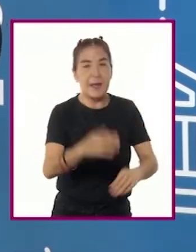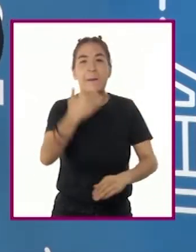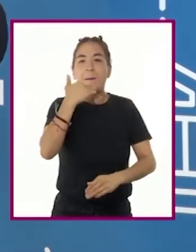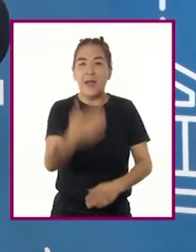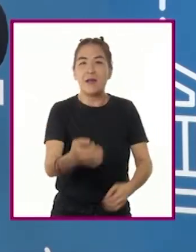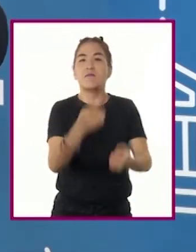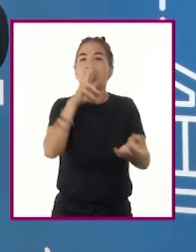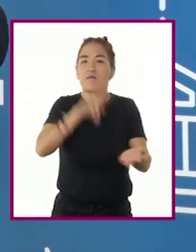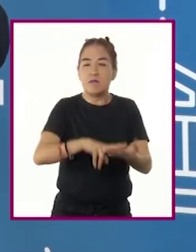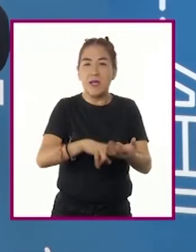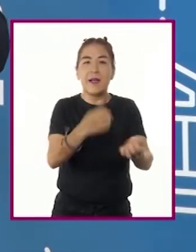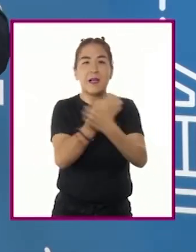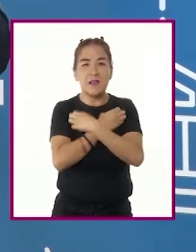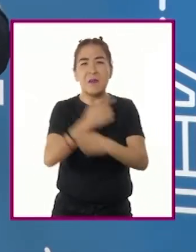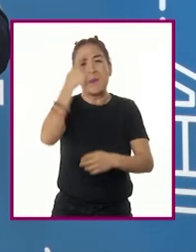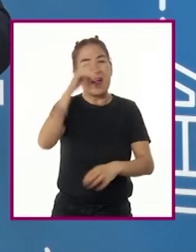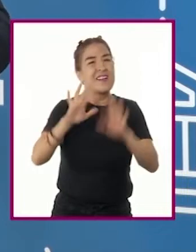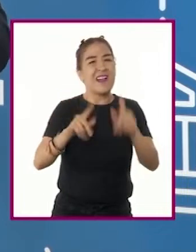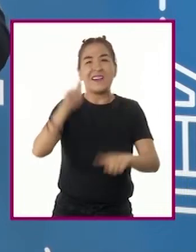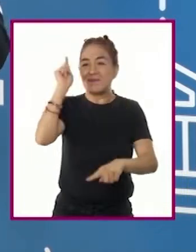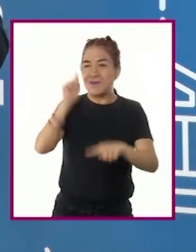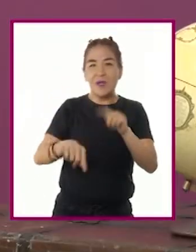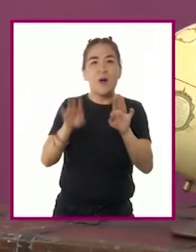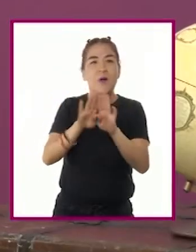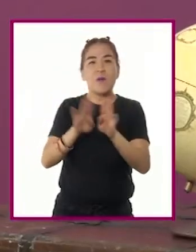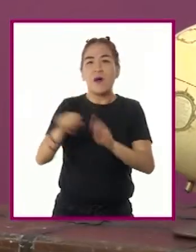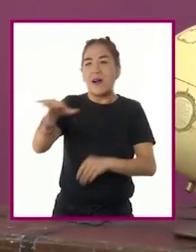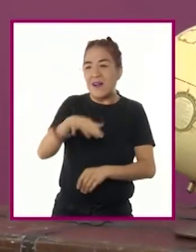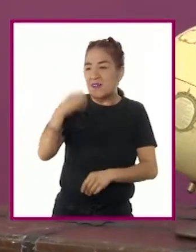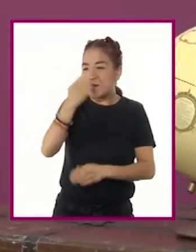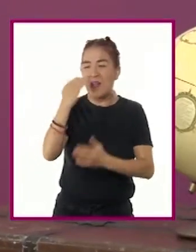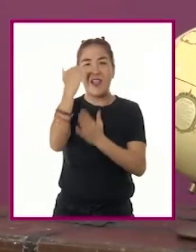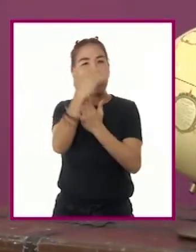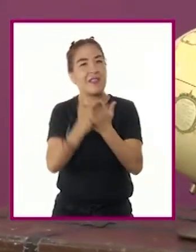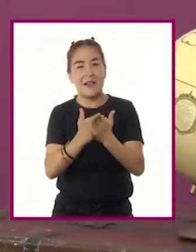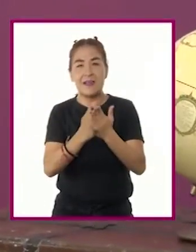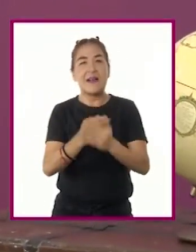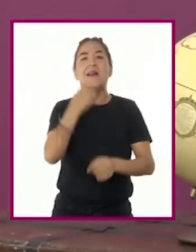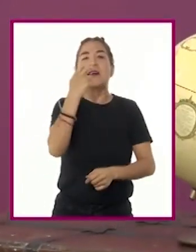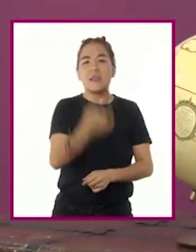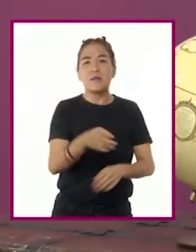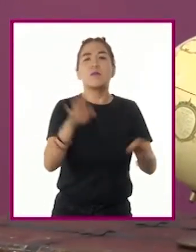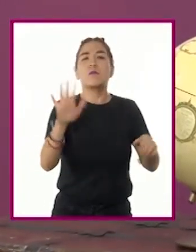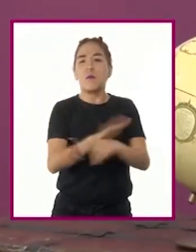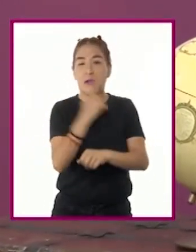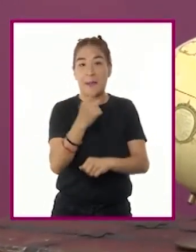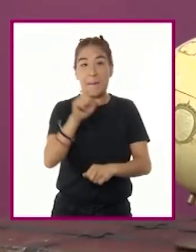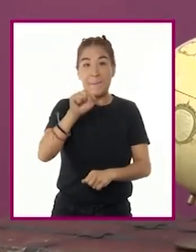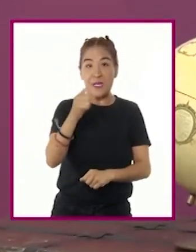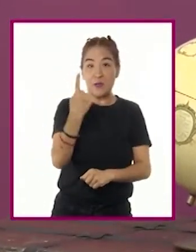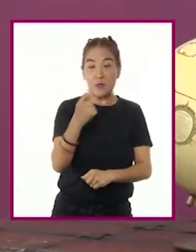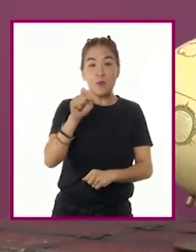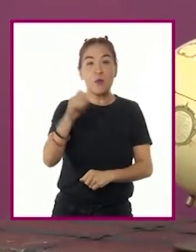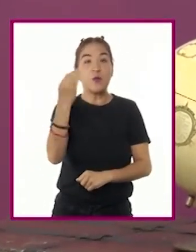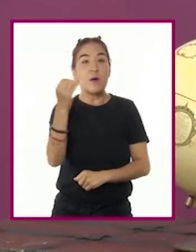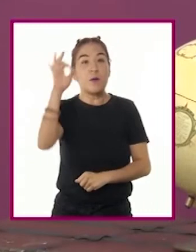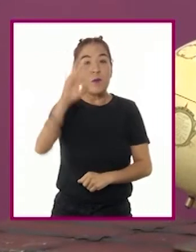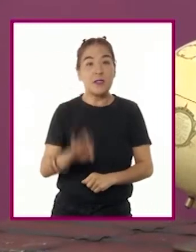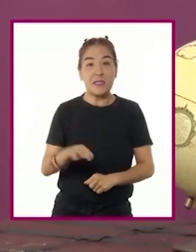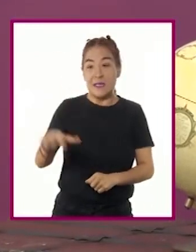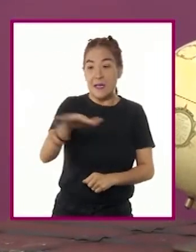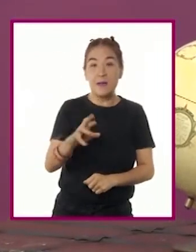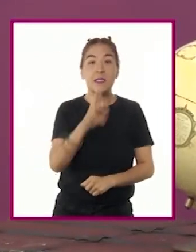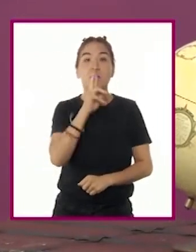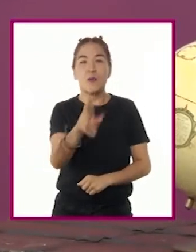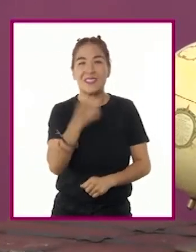y reducir los rezagos educativos. Esto viene a colación porque 21.9% de los que